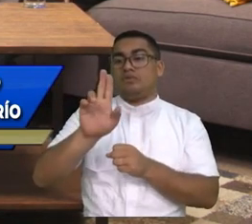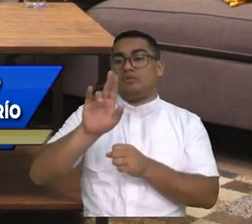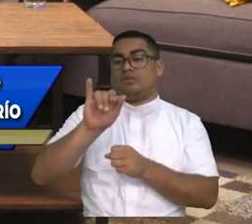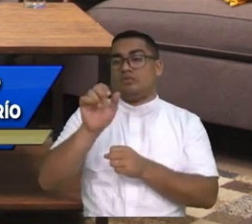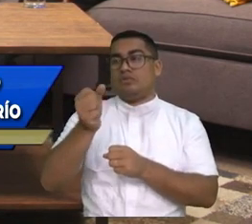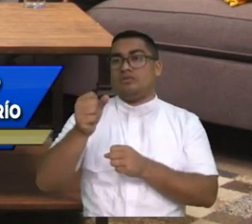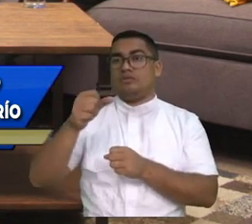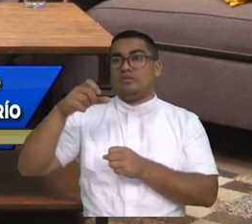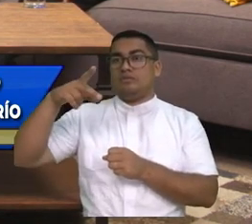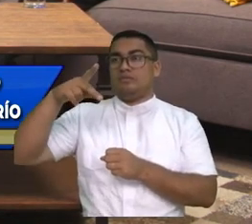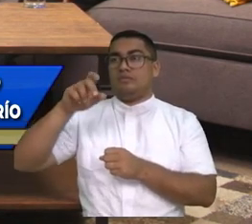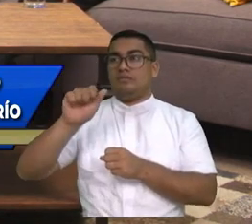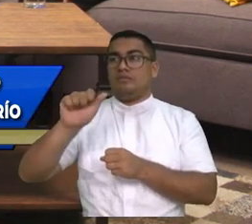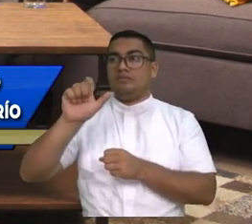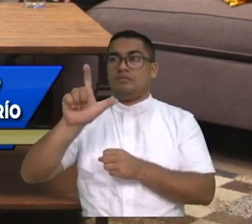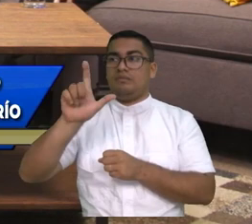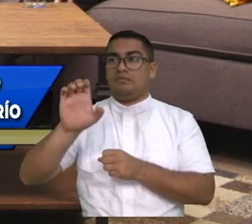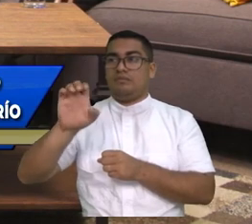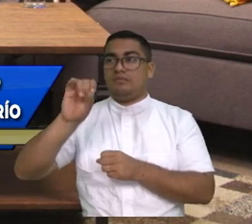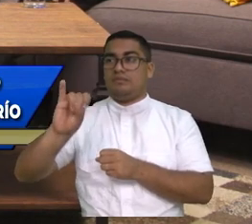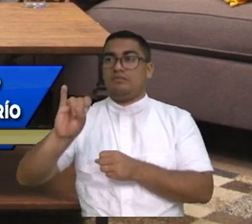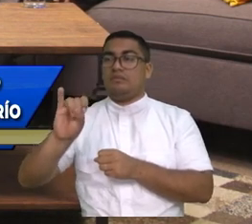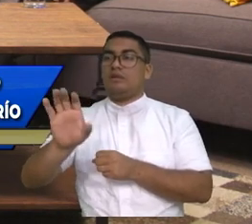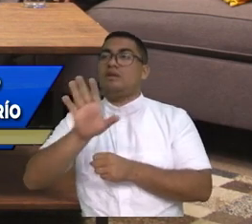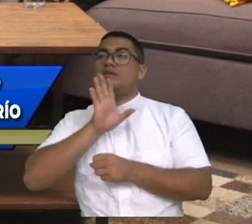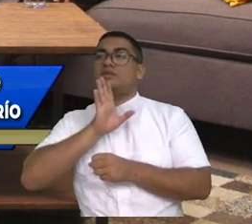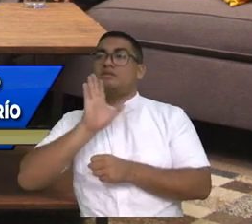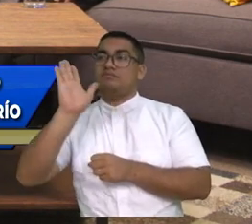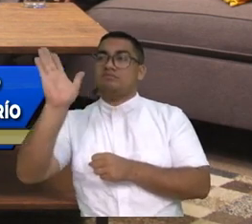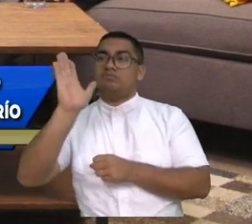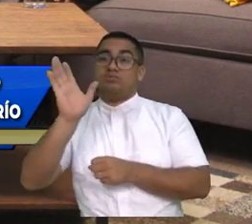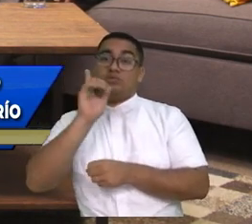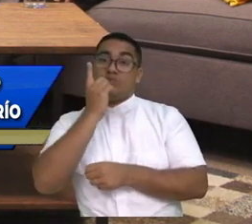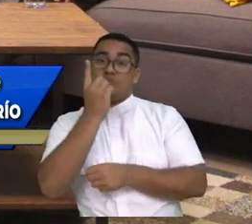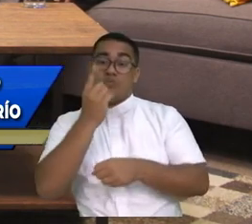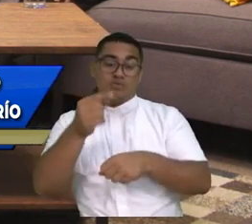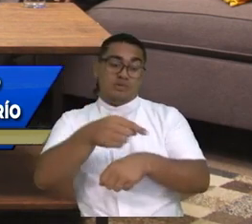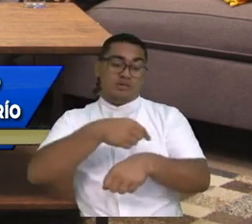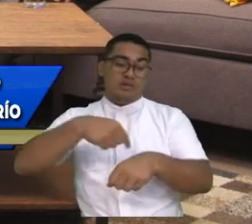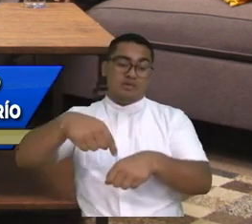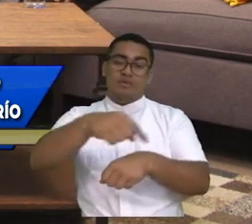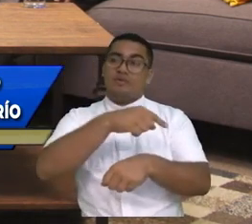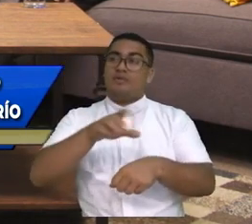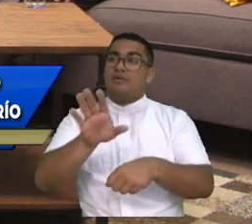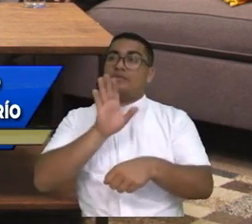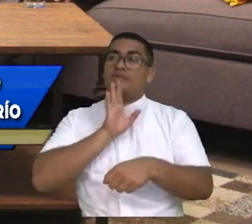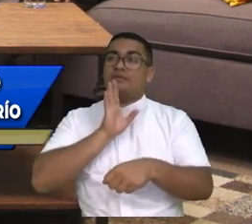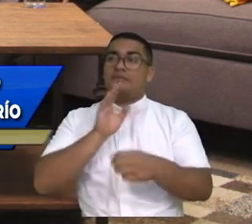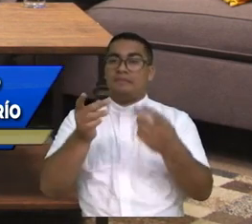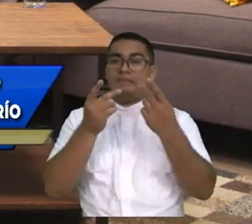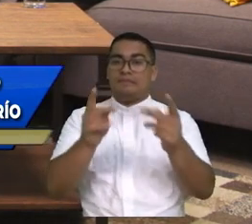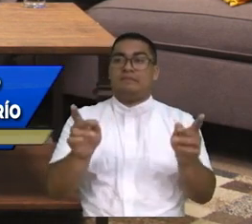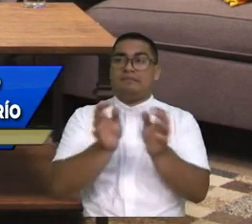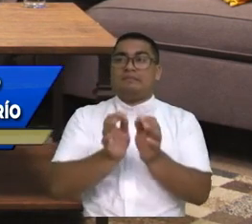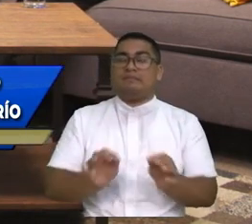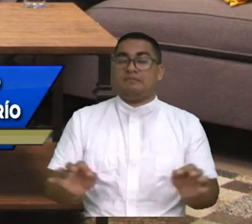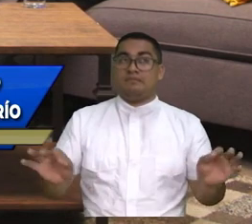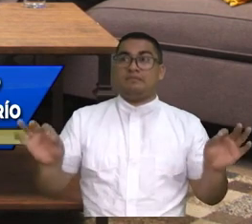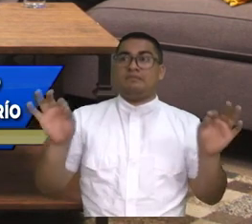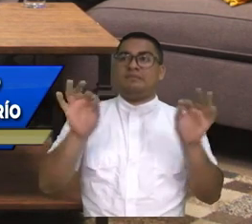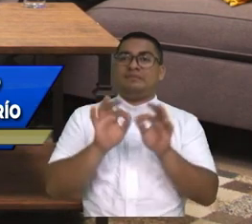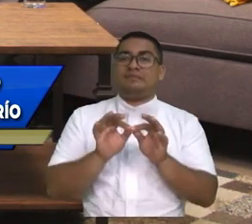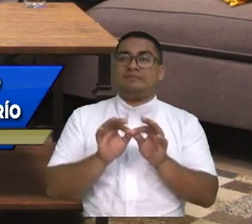poeta reconocidísimo, ofreció un discurso de casi 1 hora. Pero lo más importante de ese discurso, que se